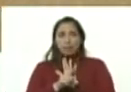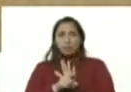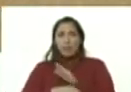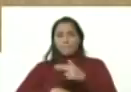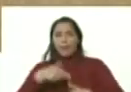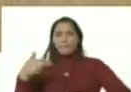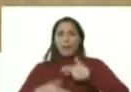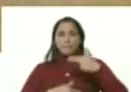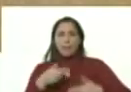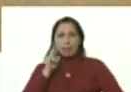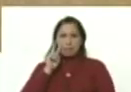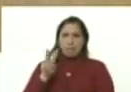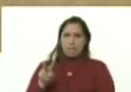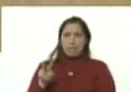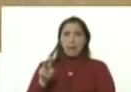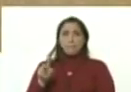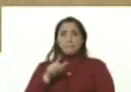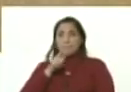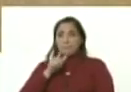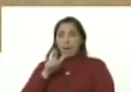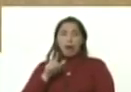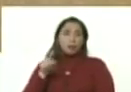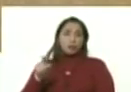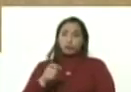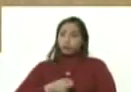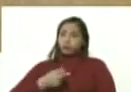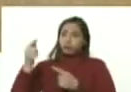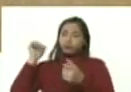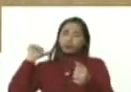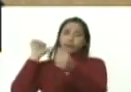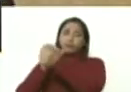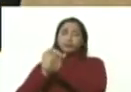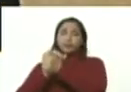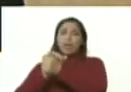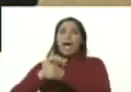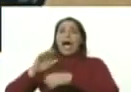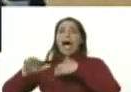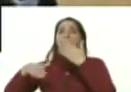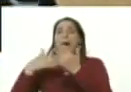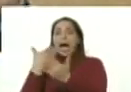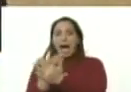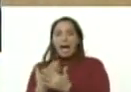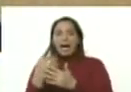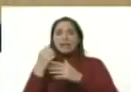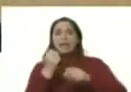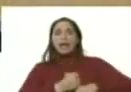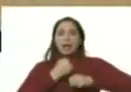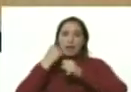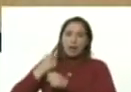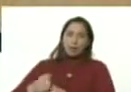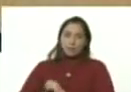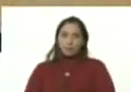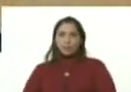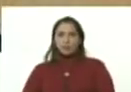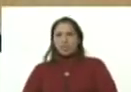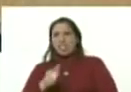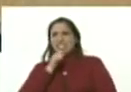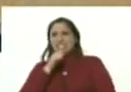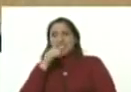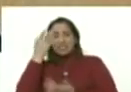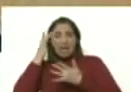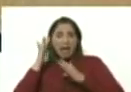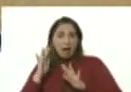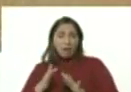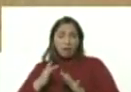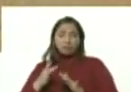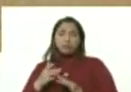allí le caías mal, ibas preso, ibas al Dorado en el estado de Amazonas, quién sabe por cuánto tiempo, sin derecho a ningún tipo de